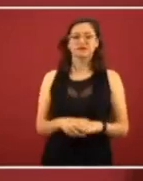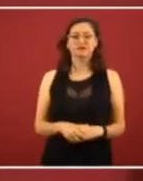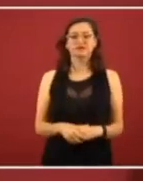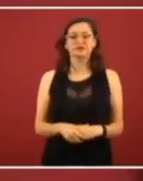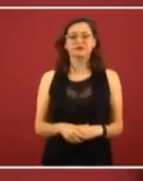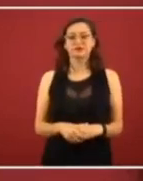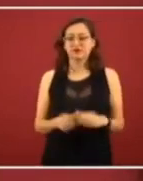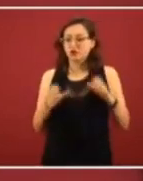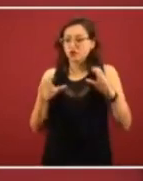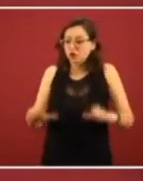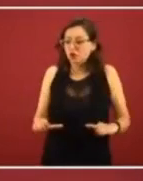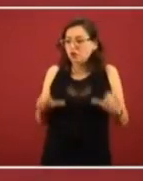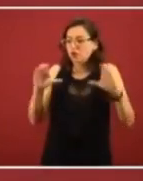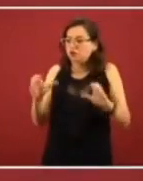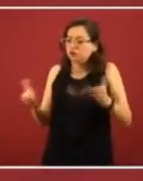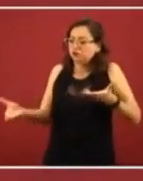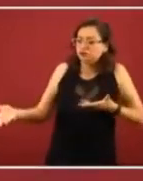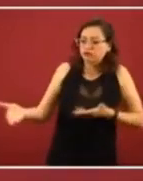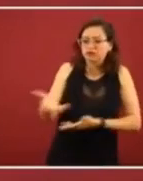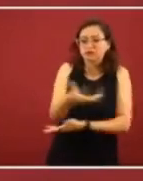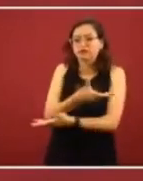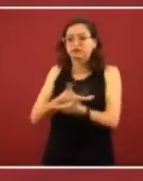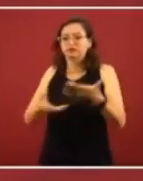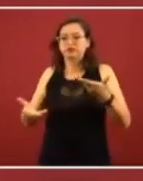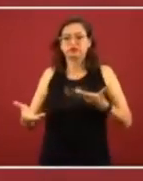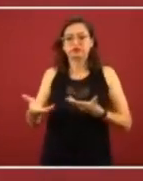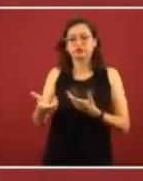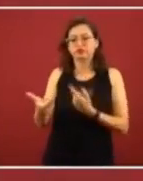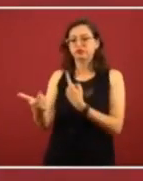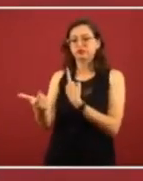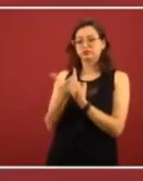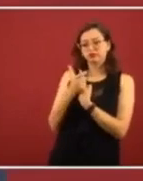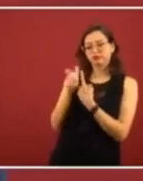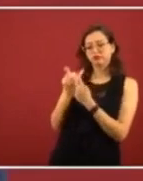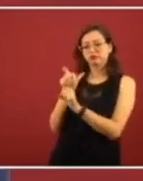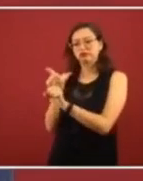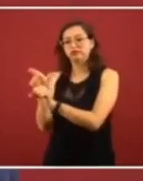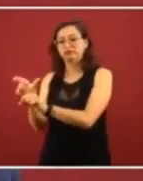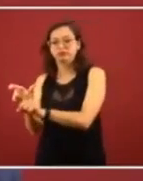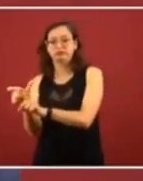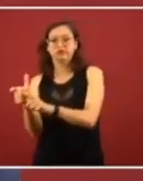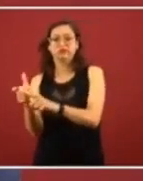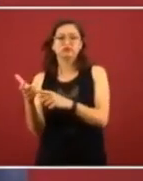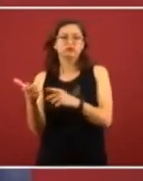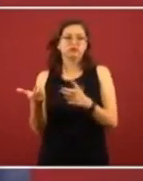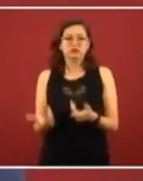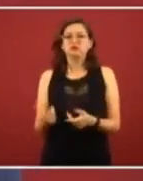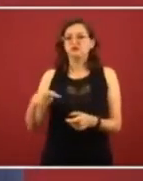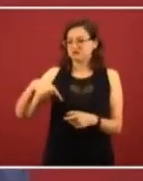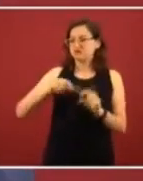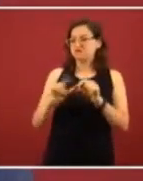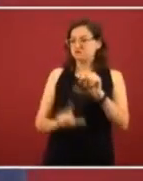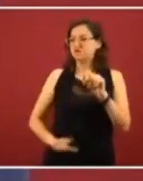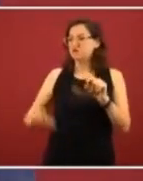el que nos cuidemos unos a otros y que nosotros contamos con esta